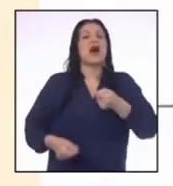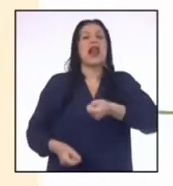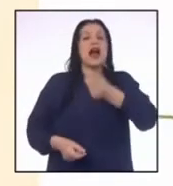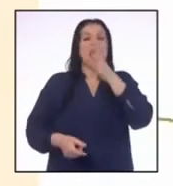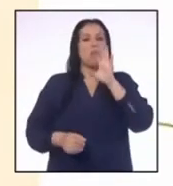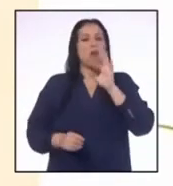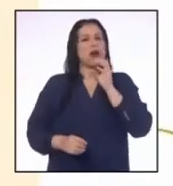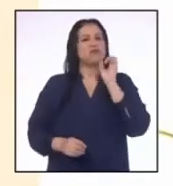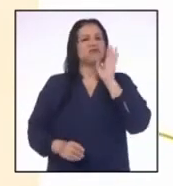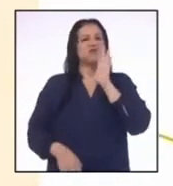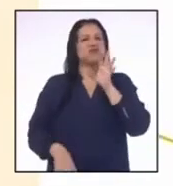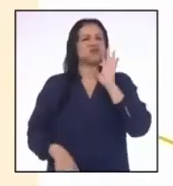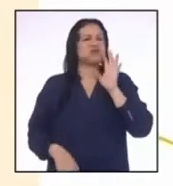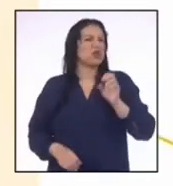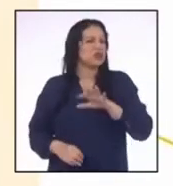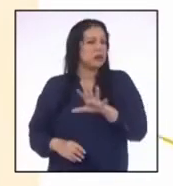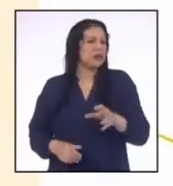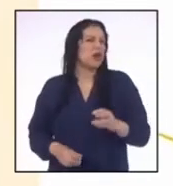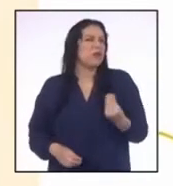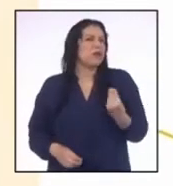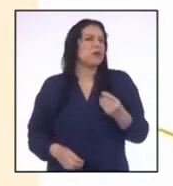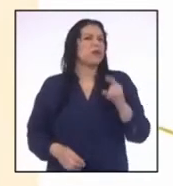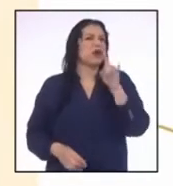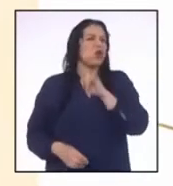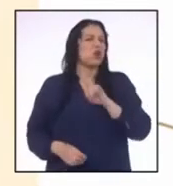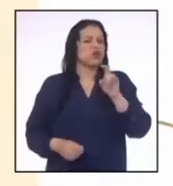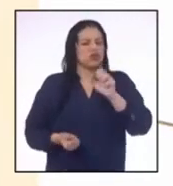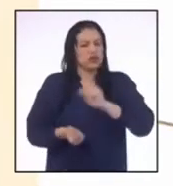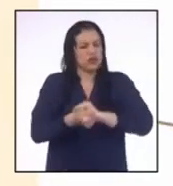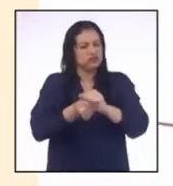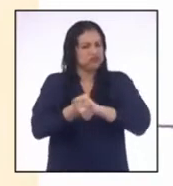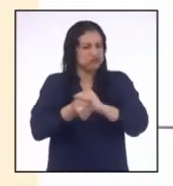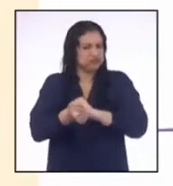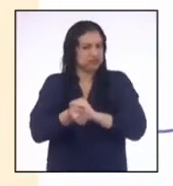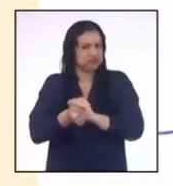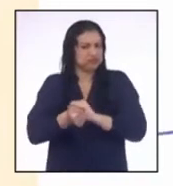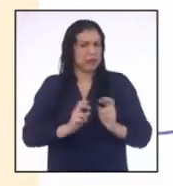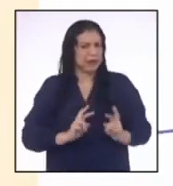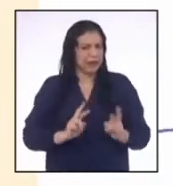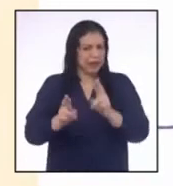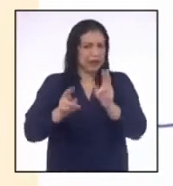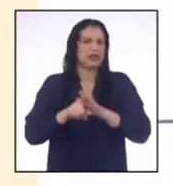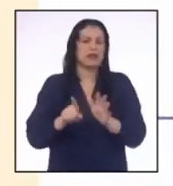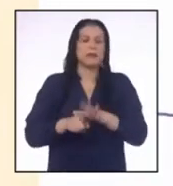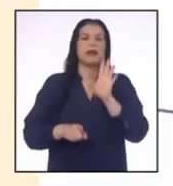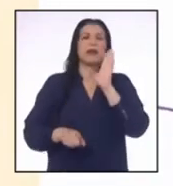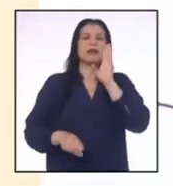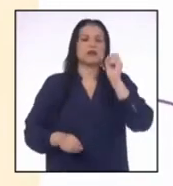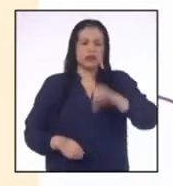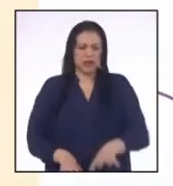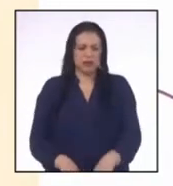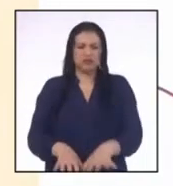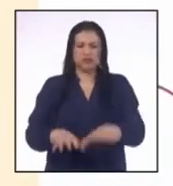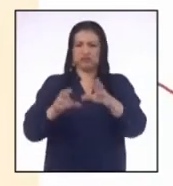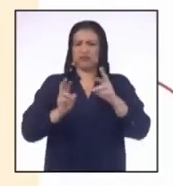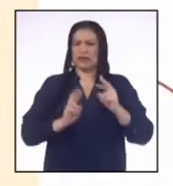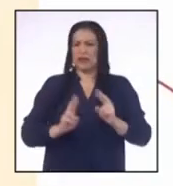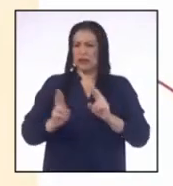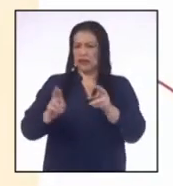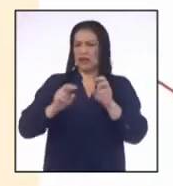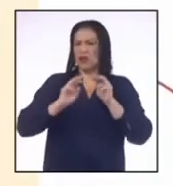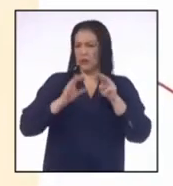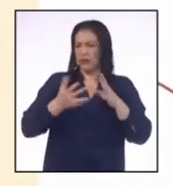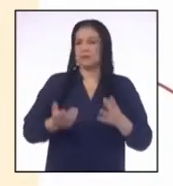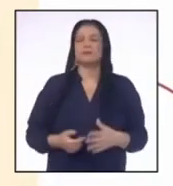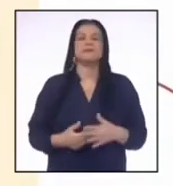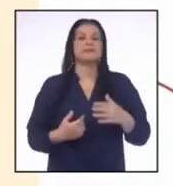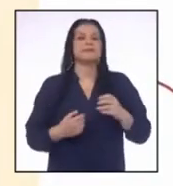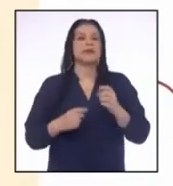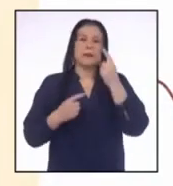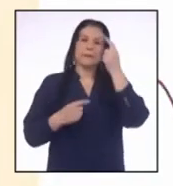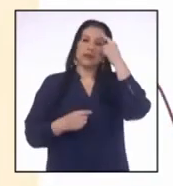agua contaminada por el uso de detergentes y la basura acumulada. Creo que así está más claro.